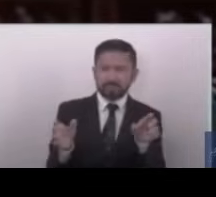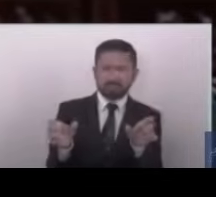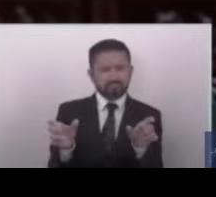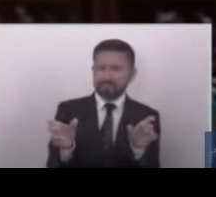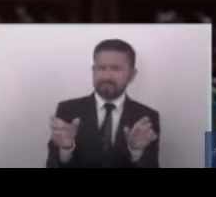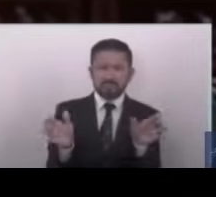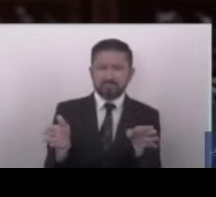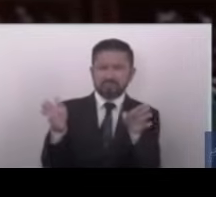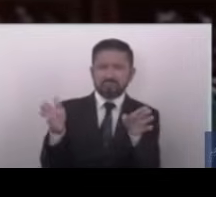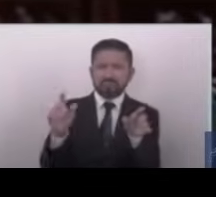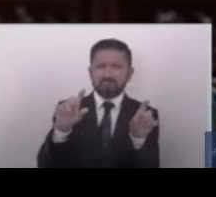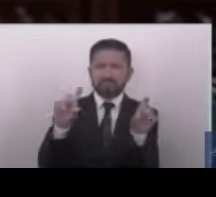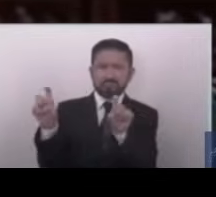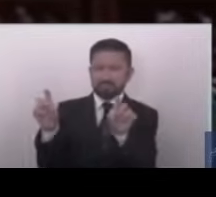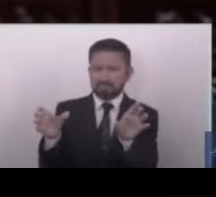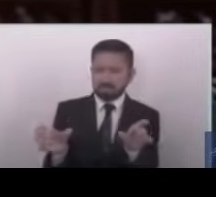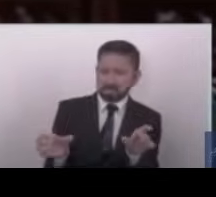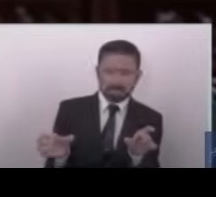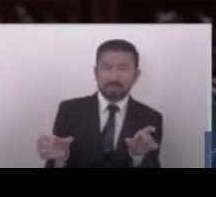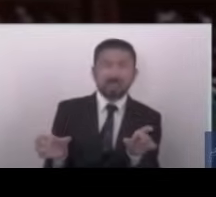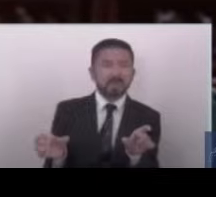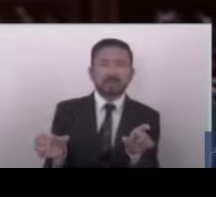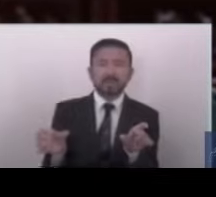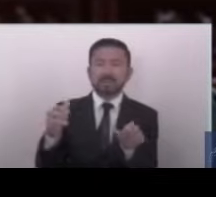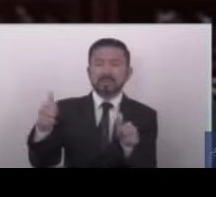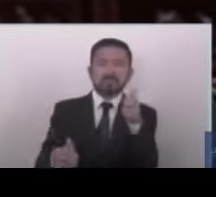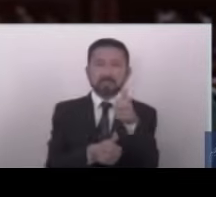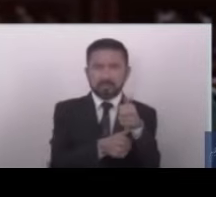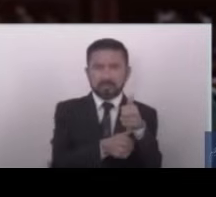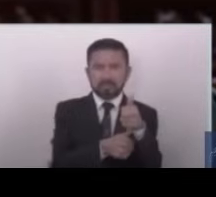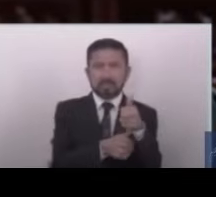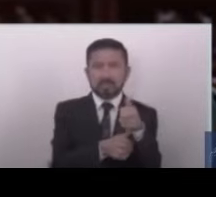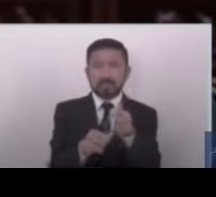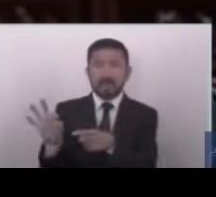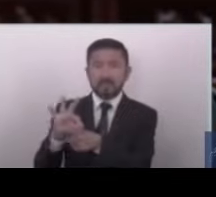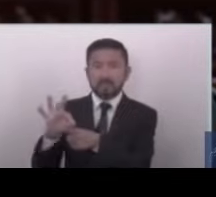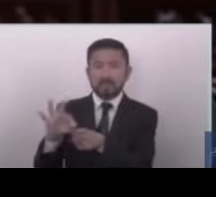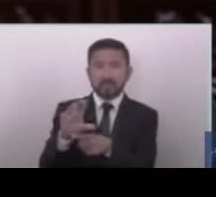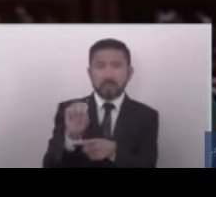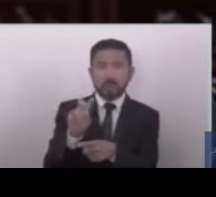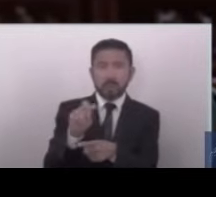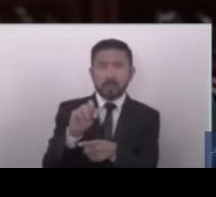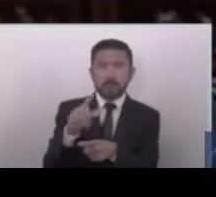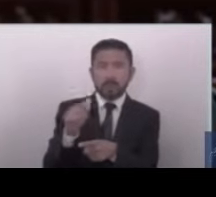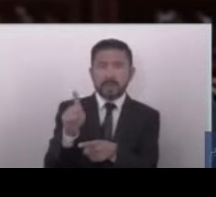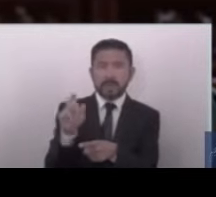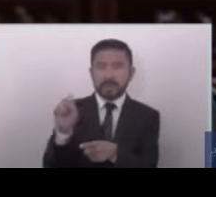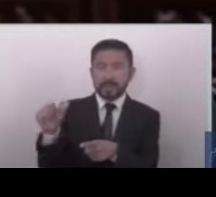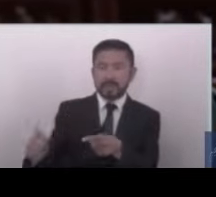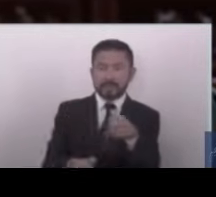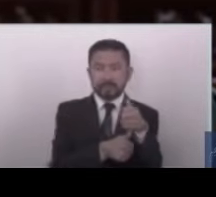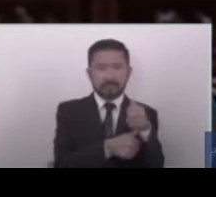Buscando el beneficio para nuestra diáspora se vuelve necesario trasladar las funciones de con migrantes al al